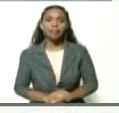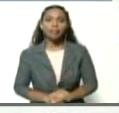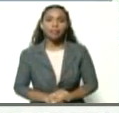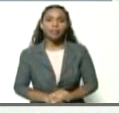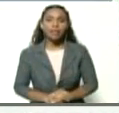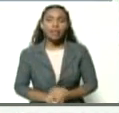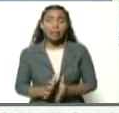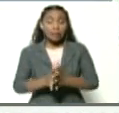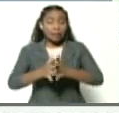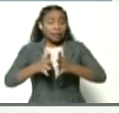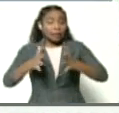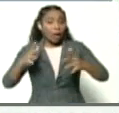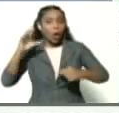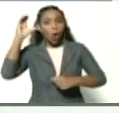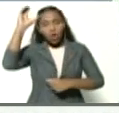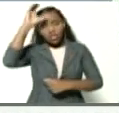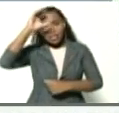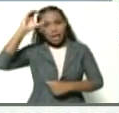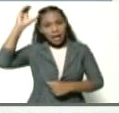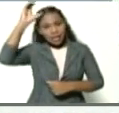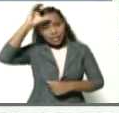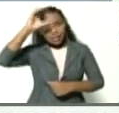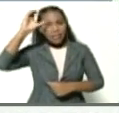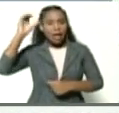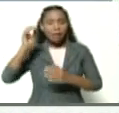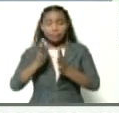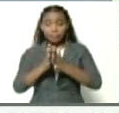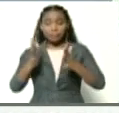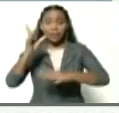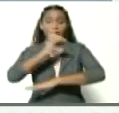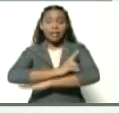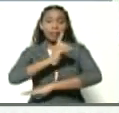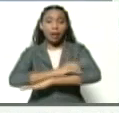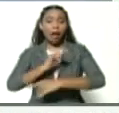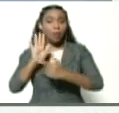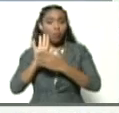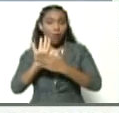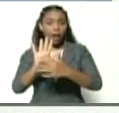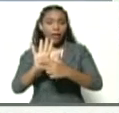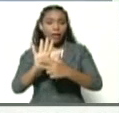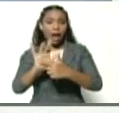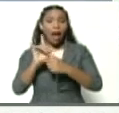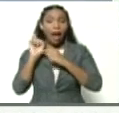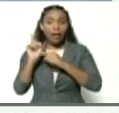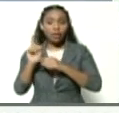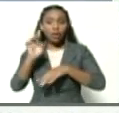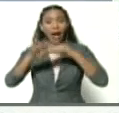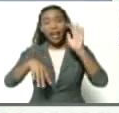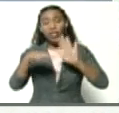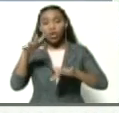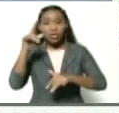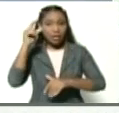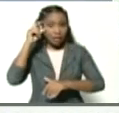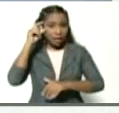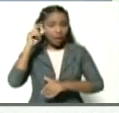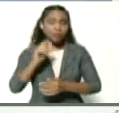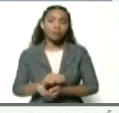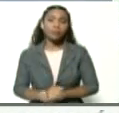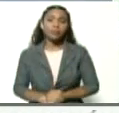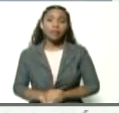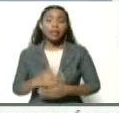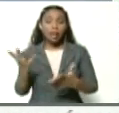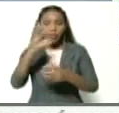la tremenda conciencia, la tremenda disciplina que han demostrado en estos 14 días